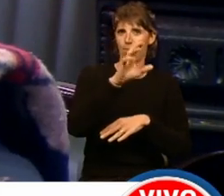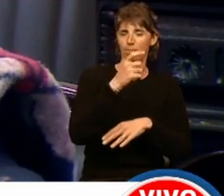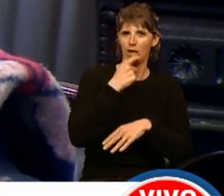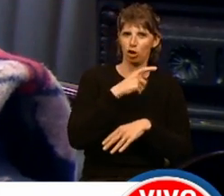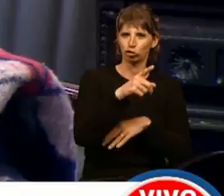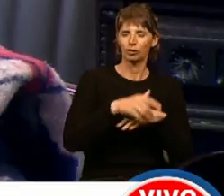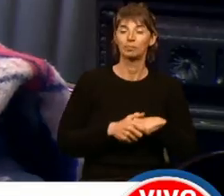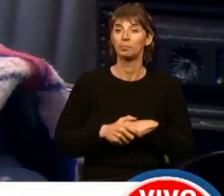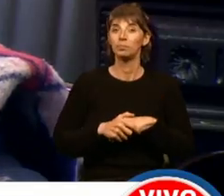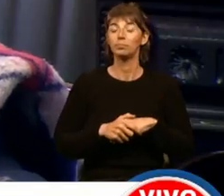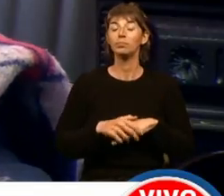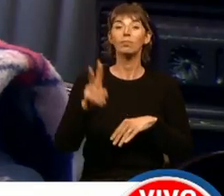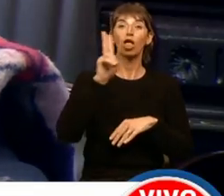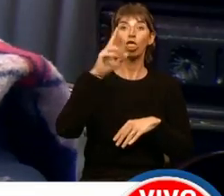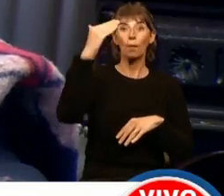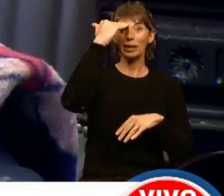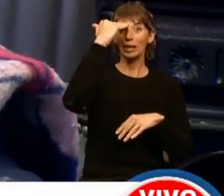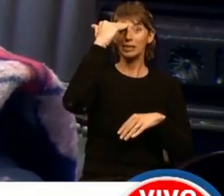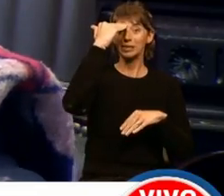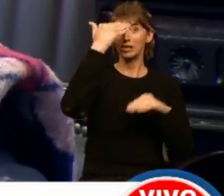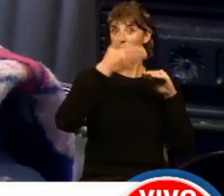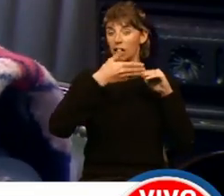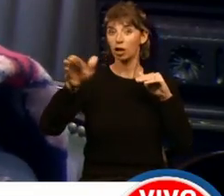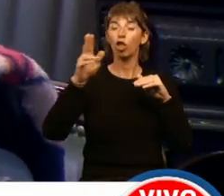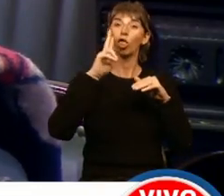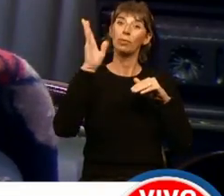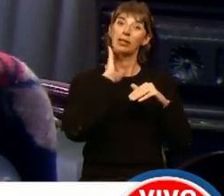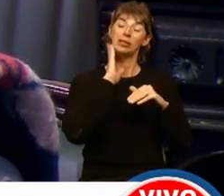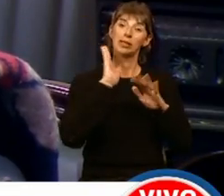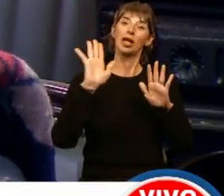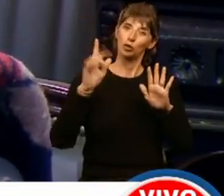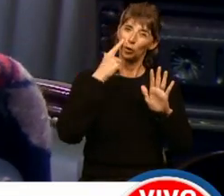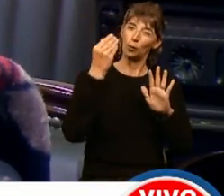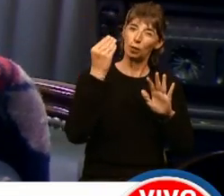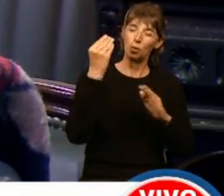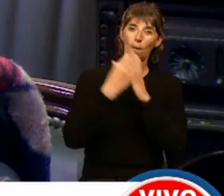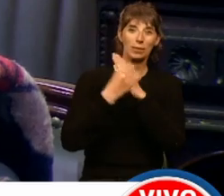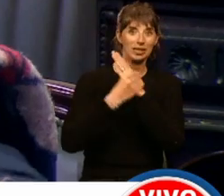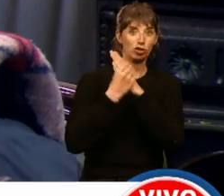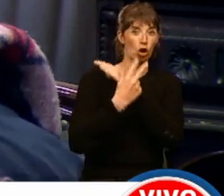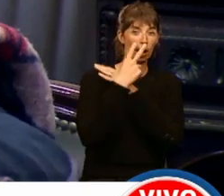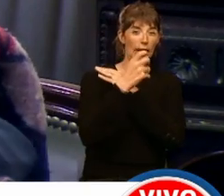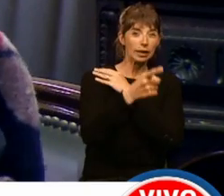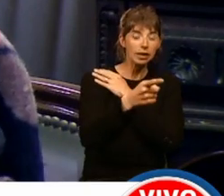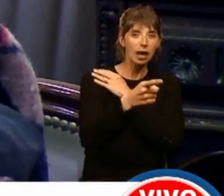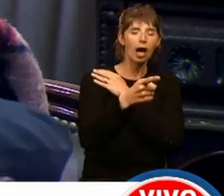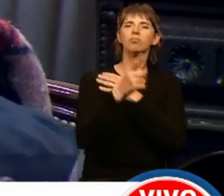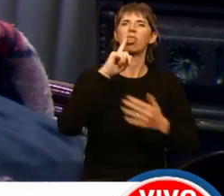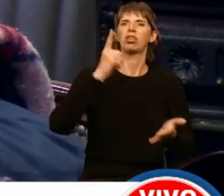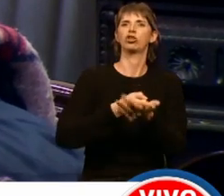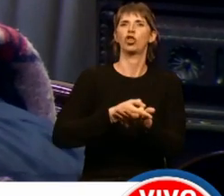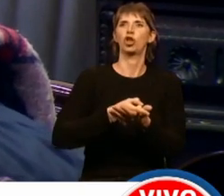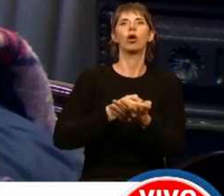momento después del 2015 del año 2016 un pícaro ministro de energía resolvió que todo lo